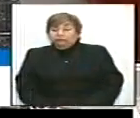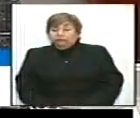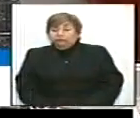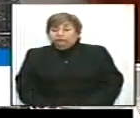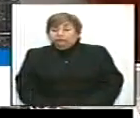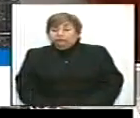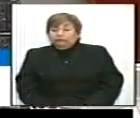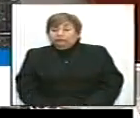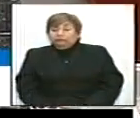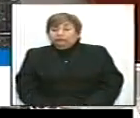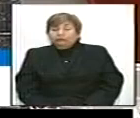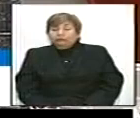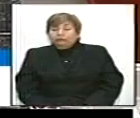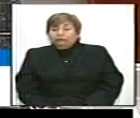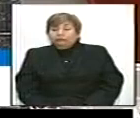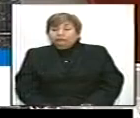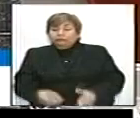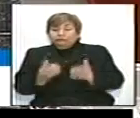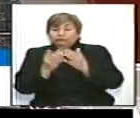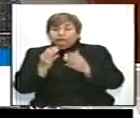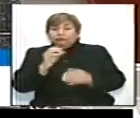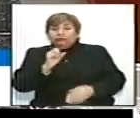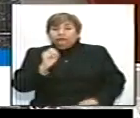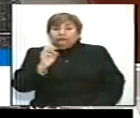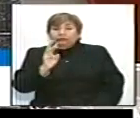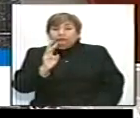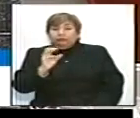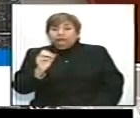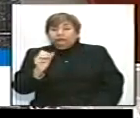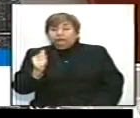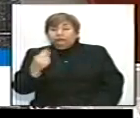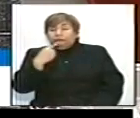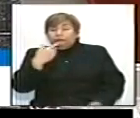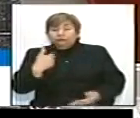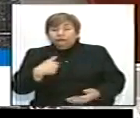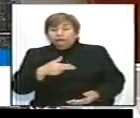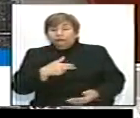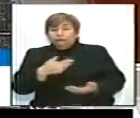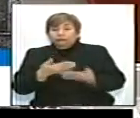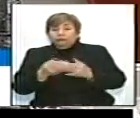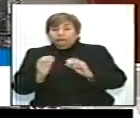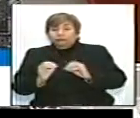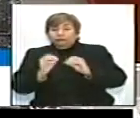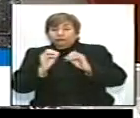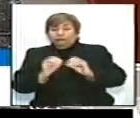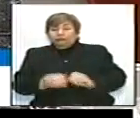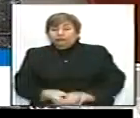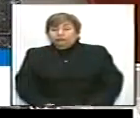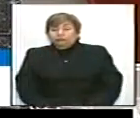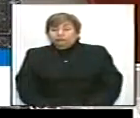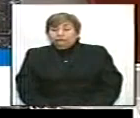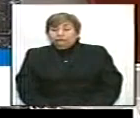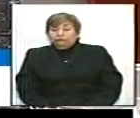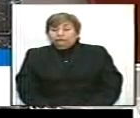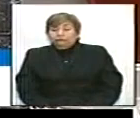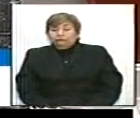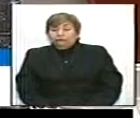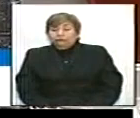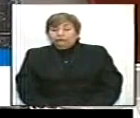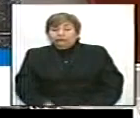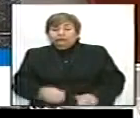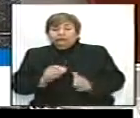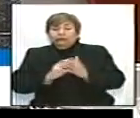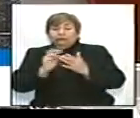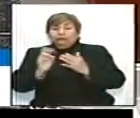el sector de desarrollo de software. También nosotros hemos procurado incorporar actividades como el proyecto